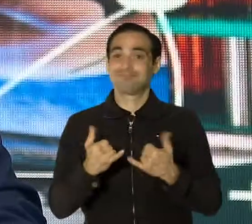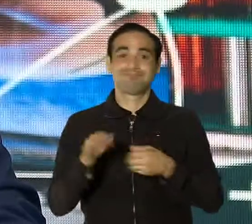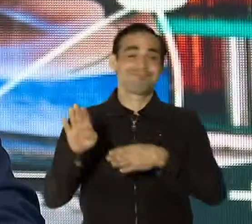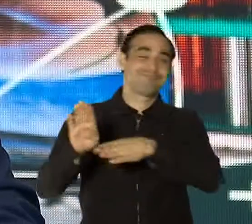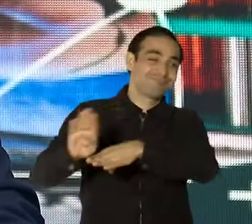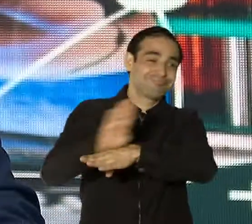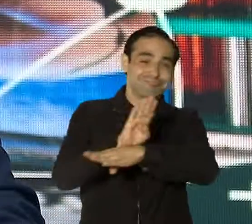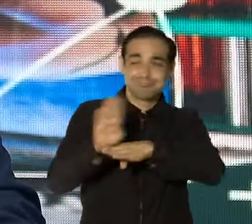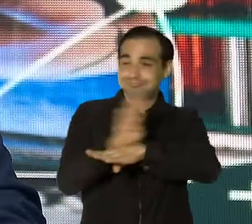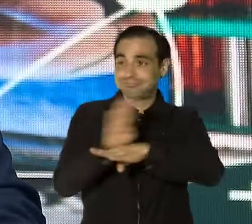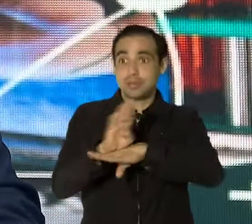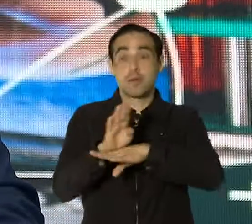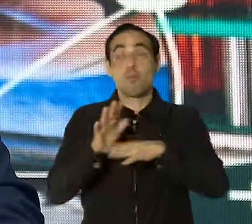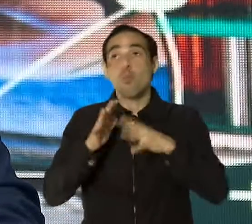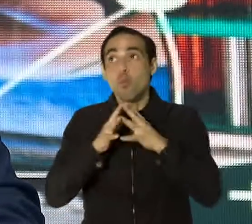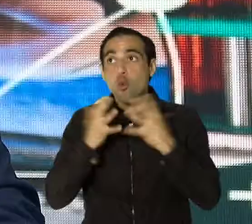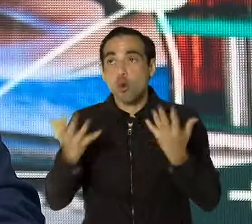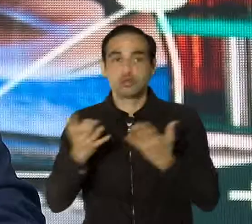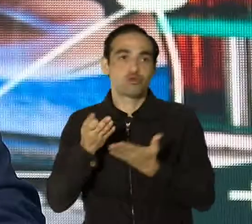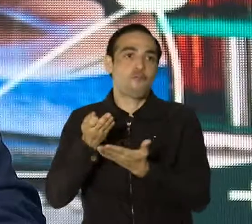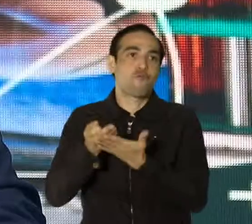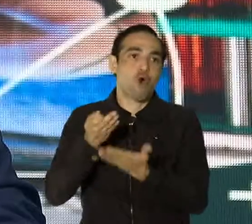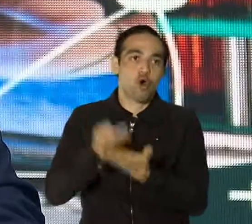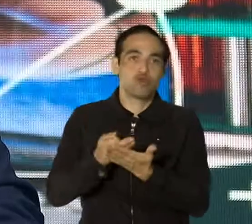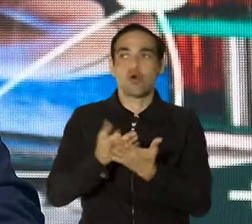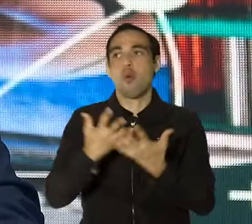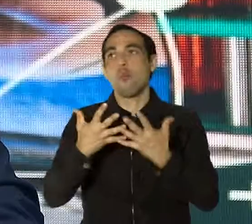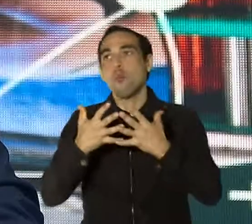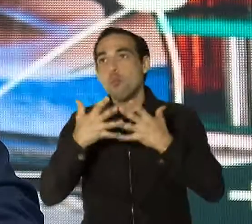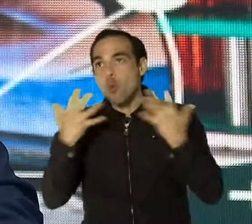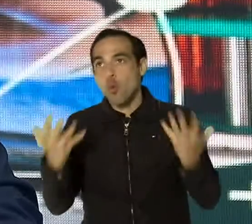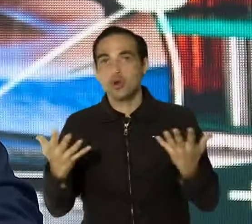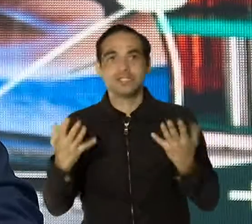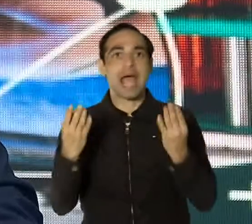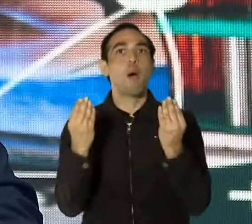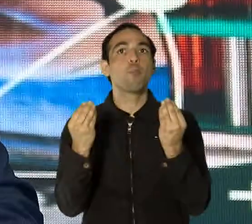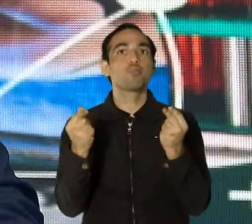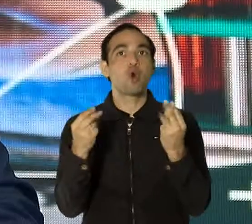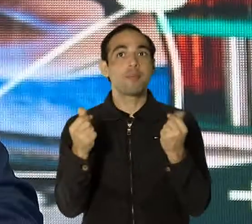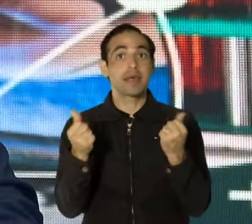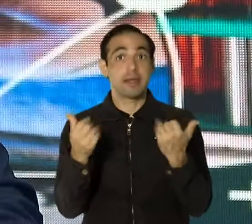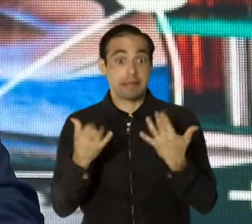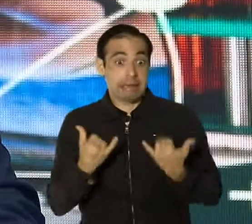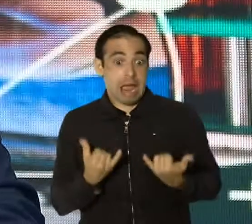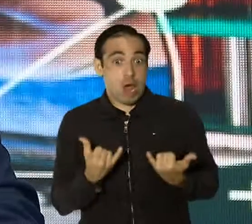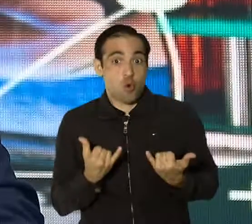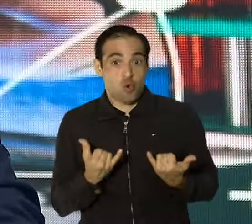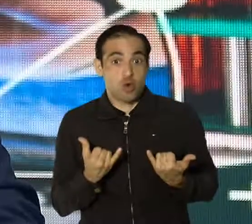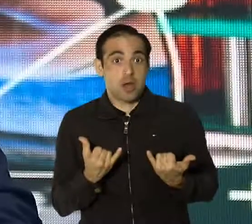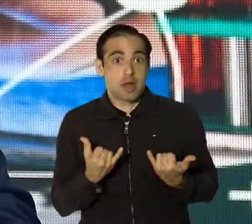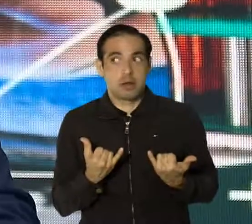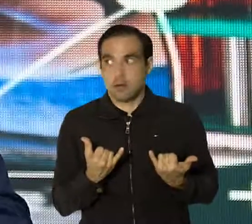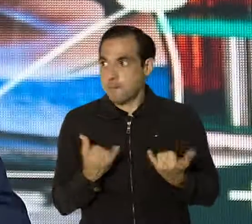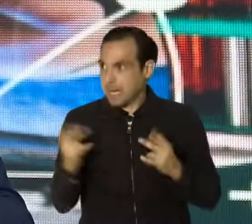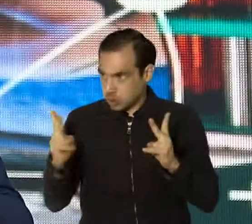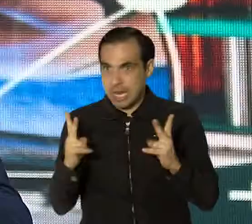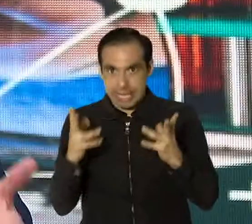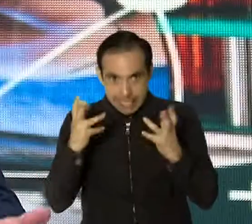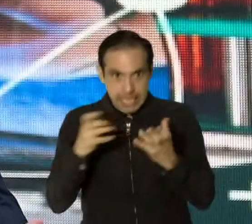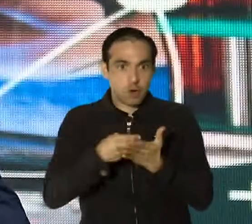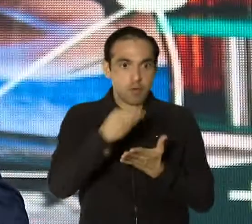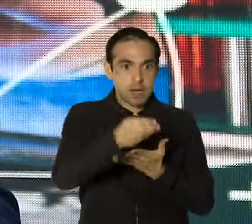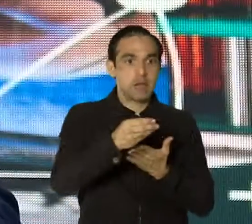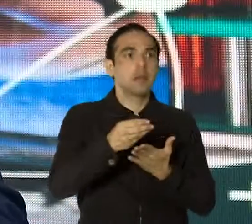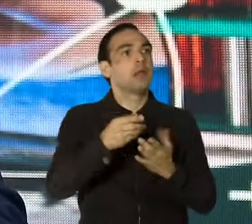fondos disponibles y hay muchas propiedades que están actualmente en el mercado, clientes comprando para ofrecerle